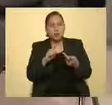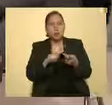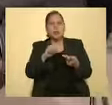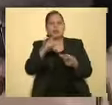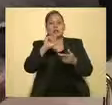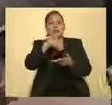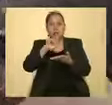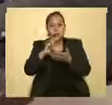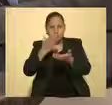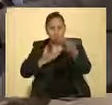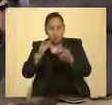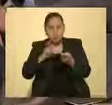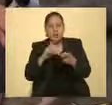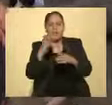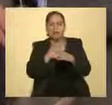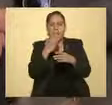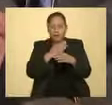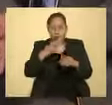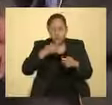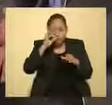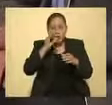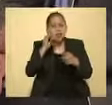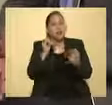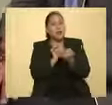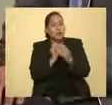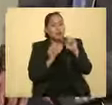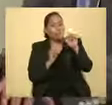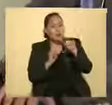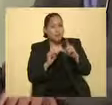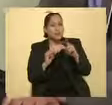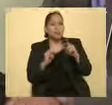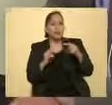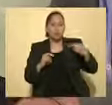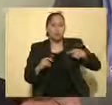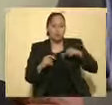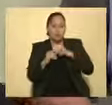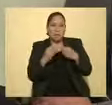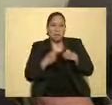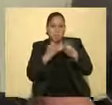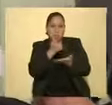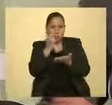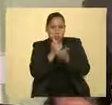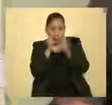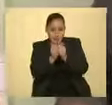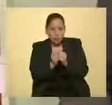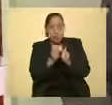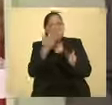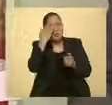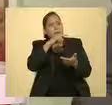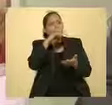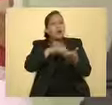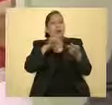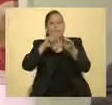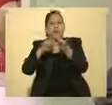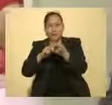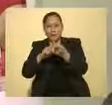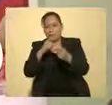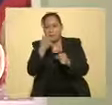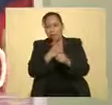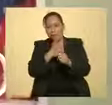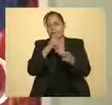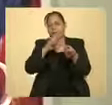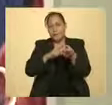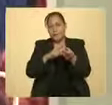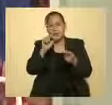centros comerciales, cafeterías, y obviamente si somos citadinos, si somos de la ciudad, sabemos cuáles son las zonas. Una de ellas, la principal, yo